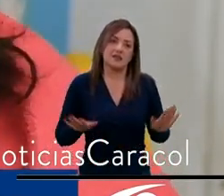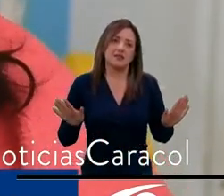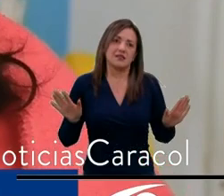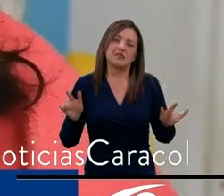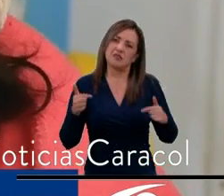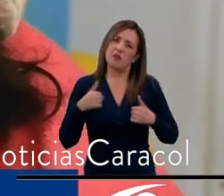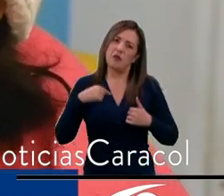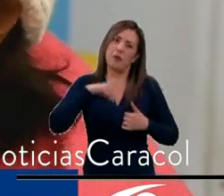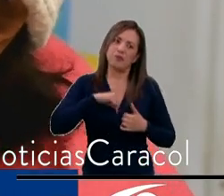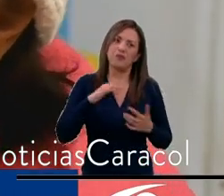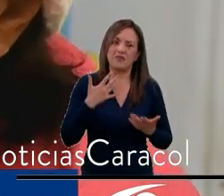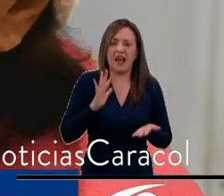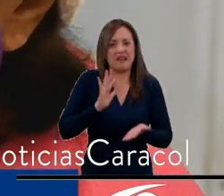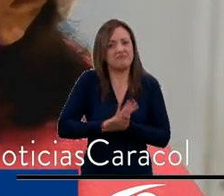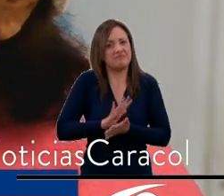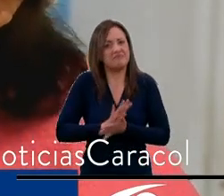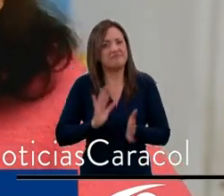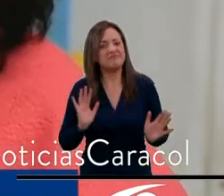tranquilo.